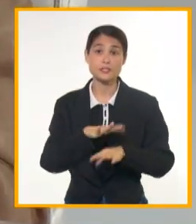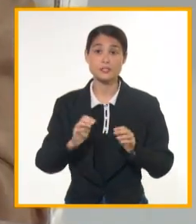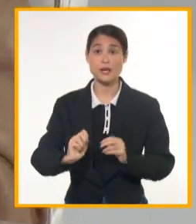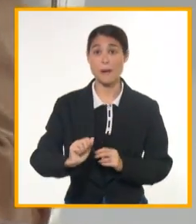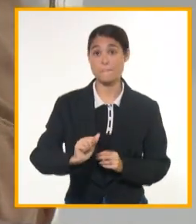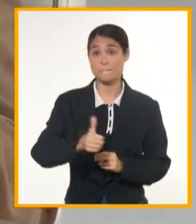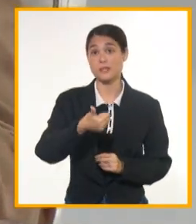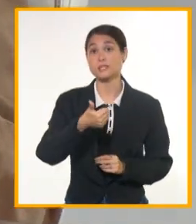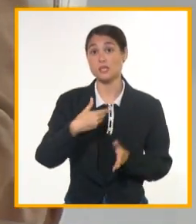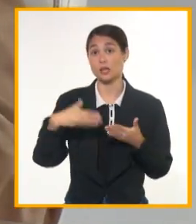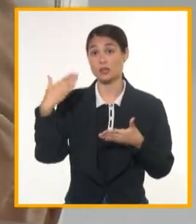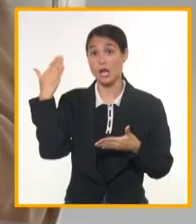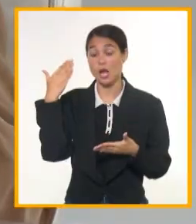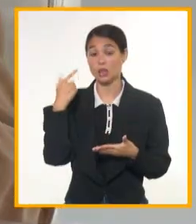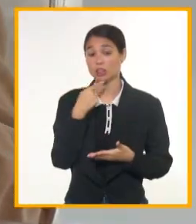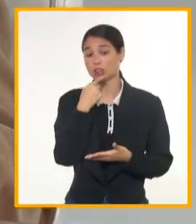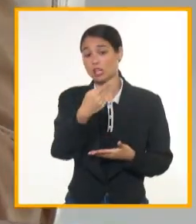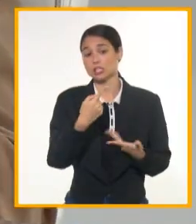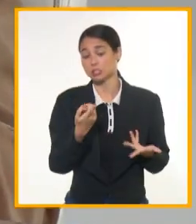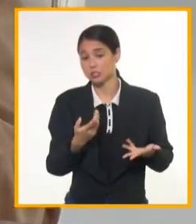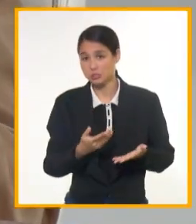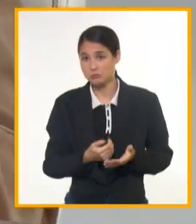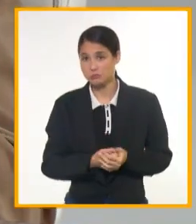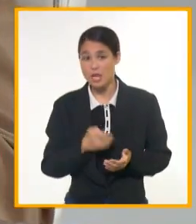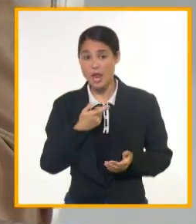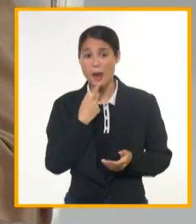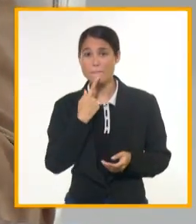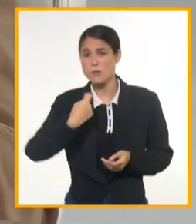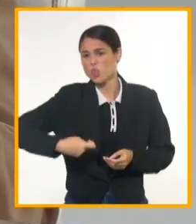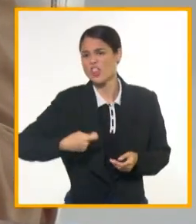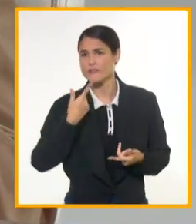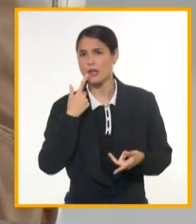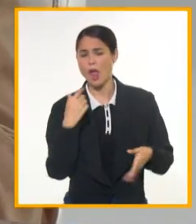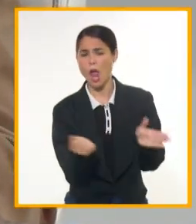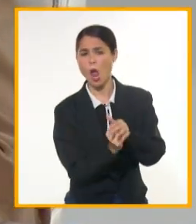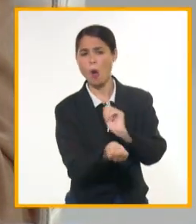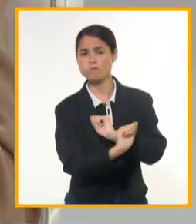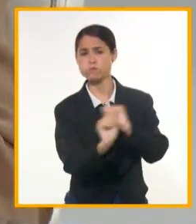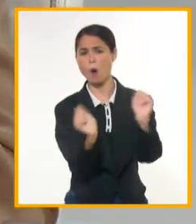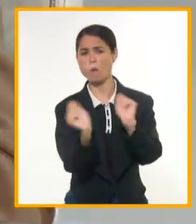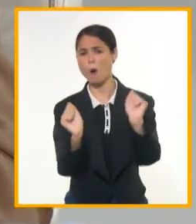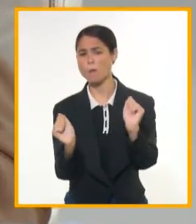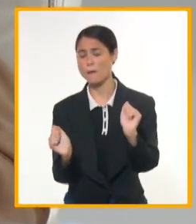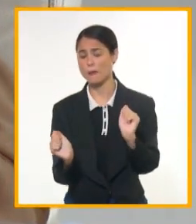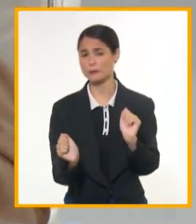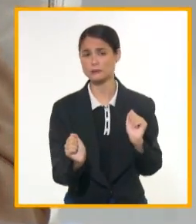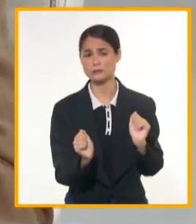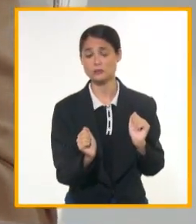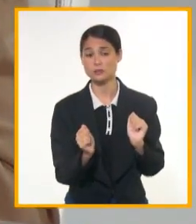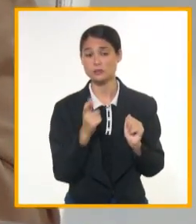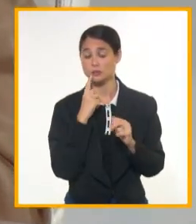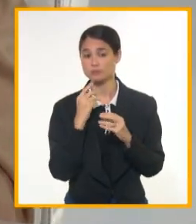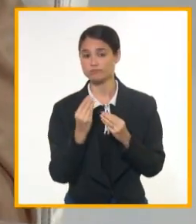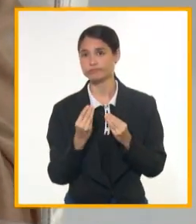entonces, dijo que había que bombardear para matar y acabar de raíz con todo eso. Si se hizo en ese